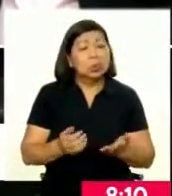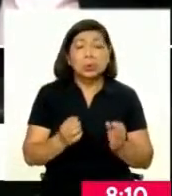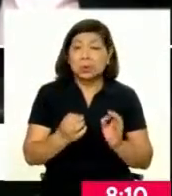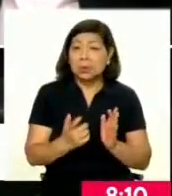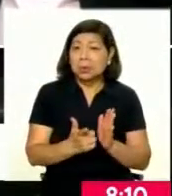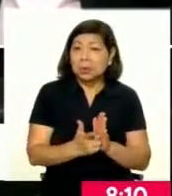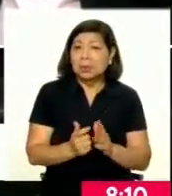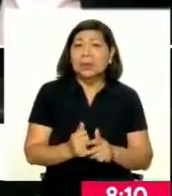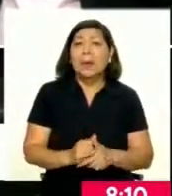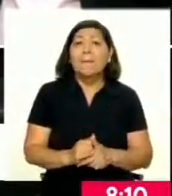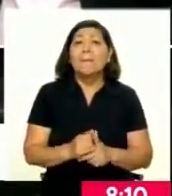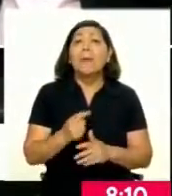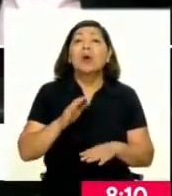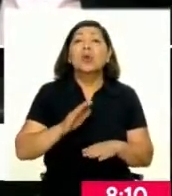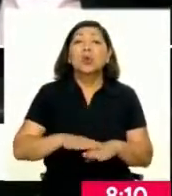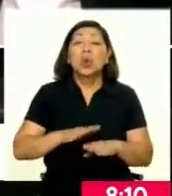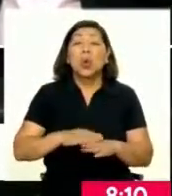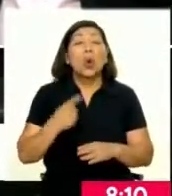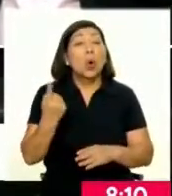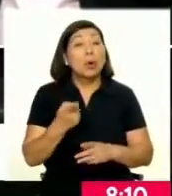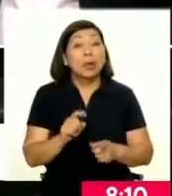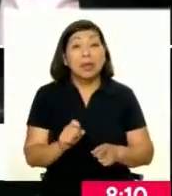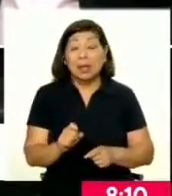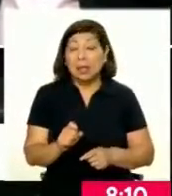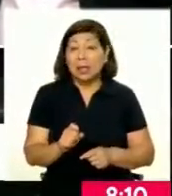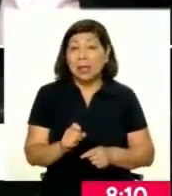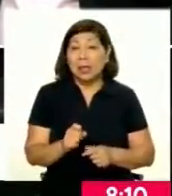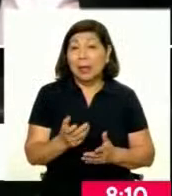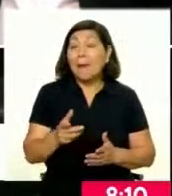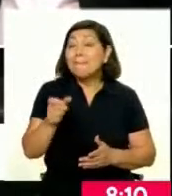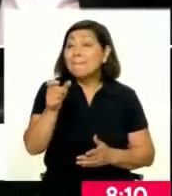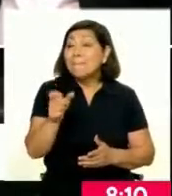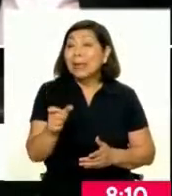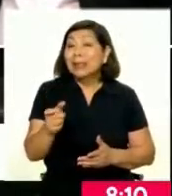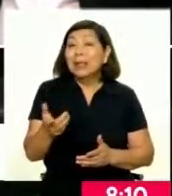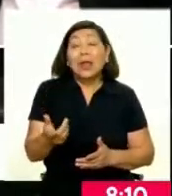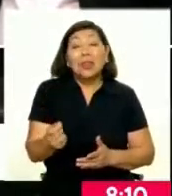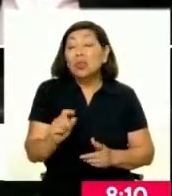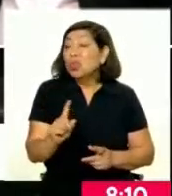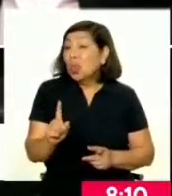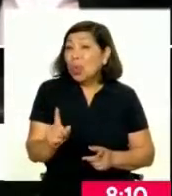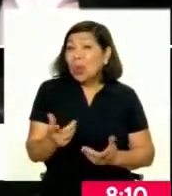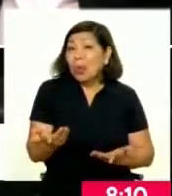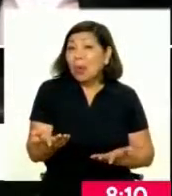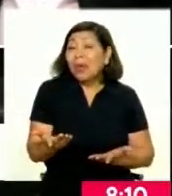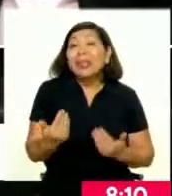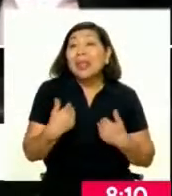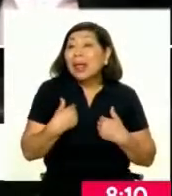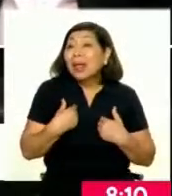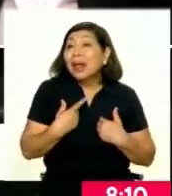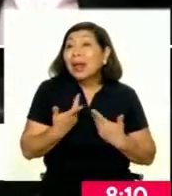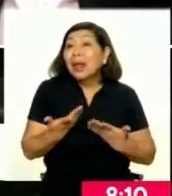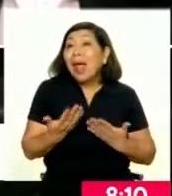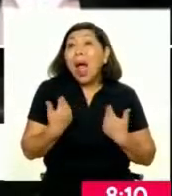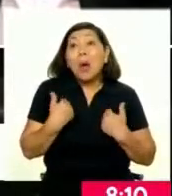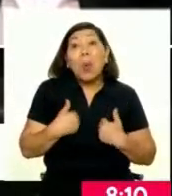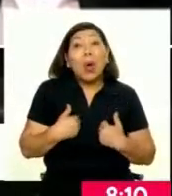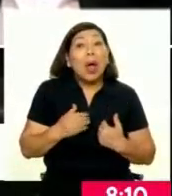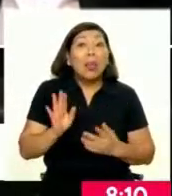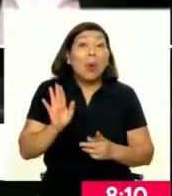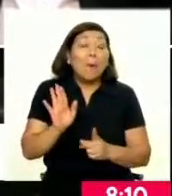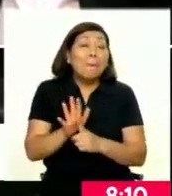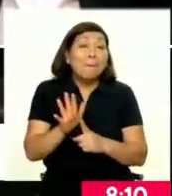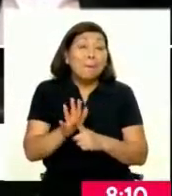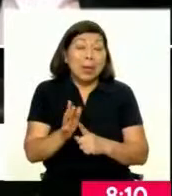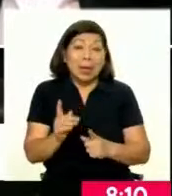legal, patrocinio legal, solo en caso, ¿no?, de que las personas no cuenten, ¿no?, o no tengan los medios